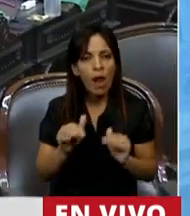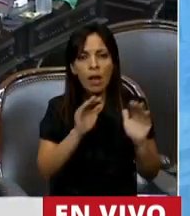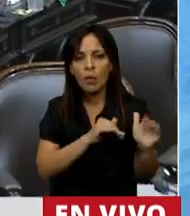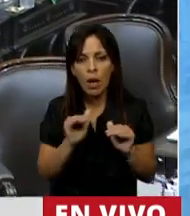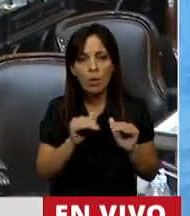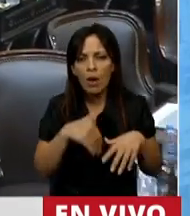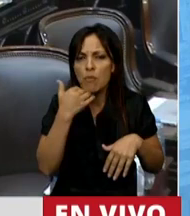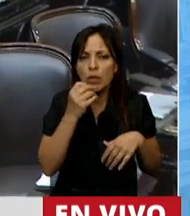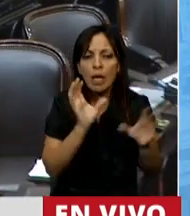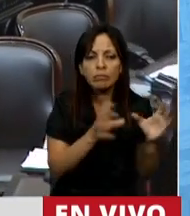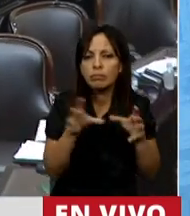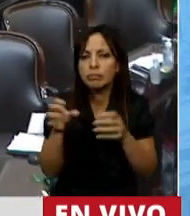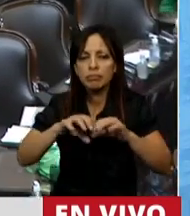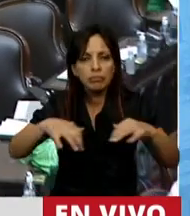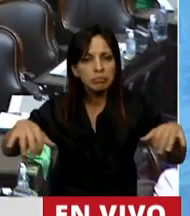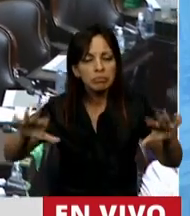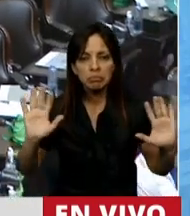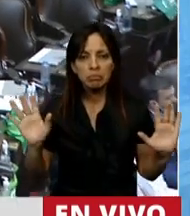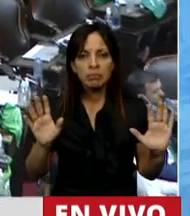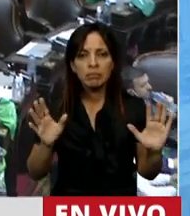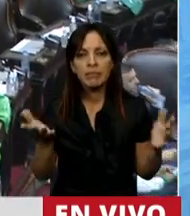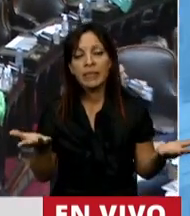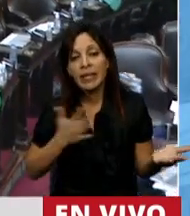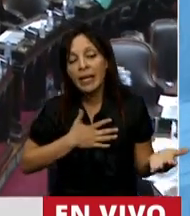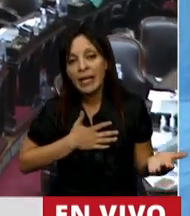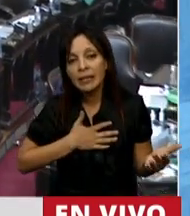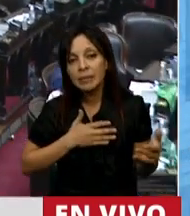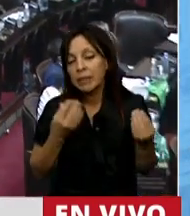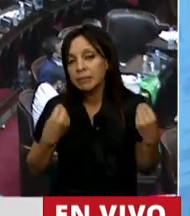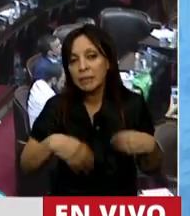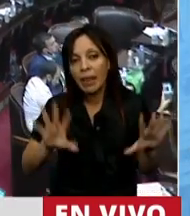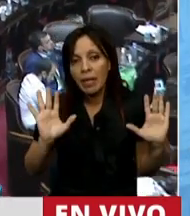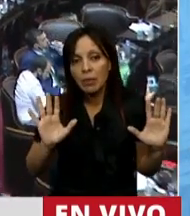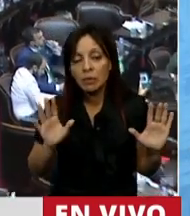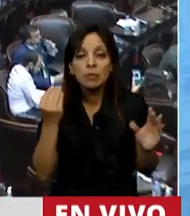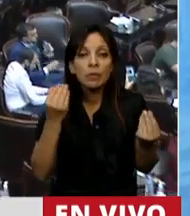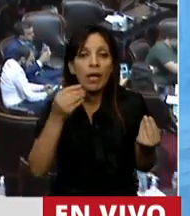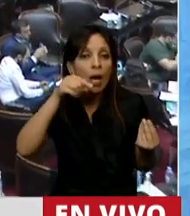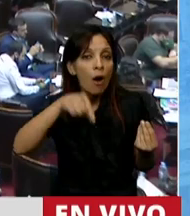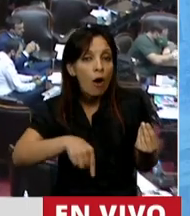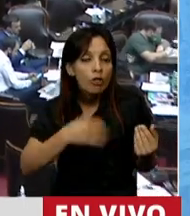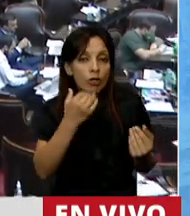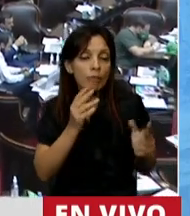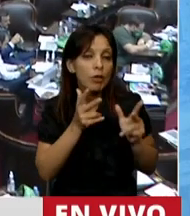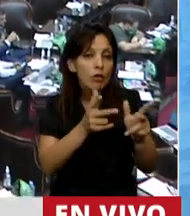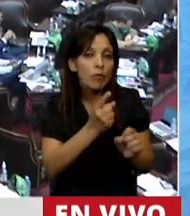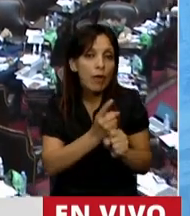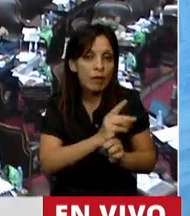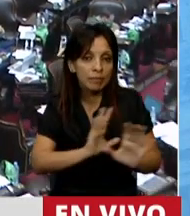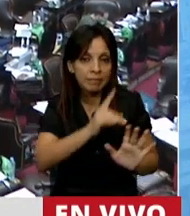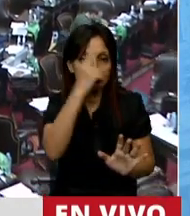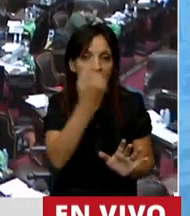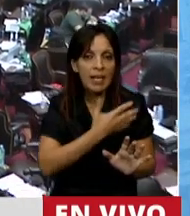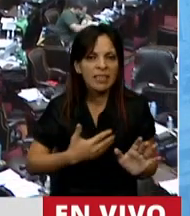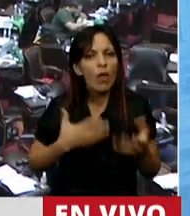otro. Lamentablemente desperdiciamos eso. Yo no puedo decir hoy que el Estado argentino ha ayudado con